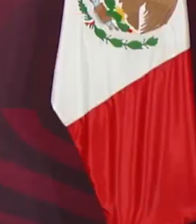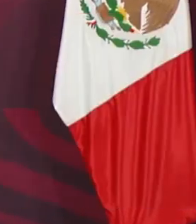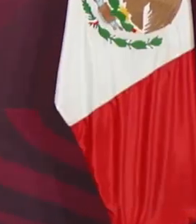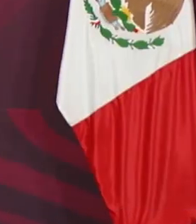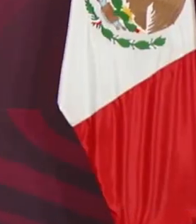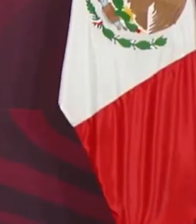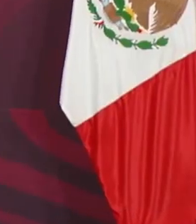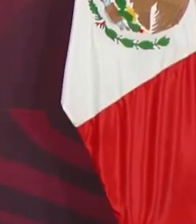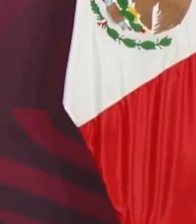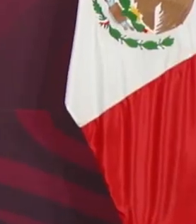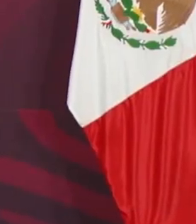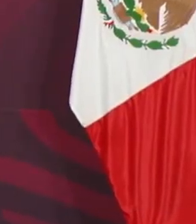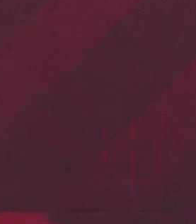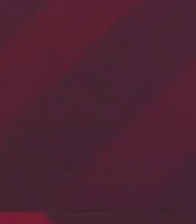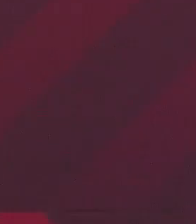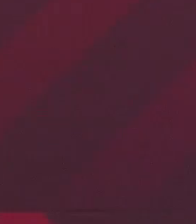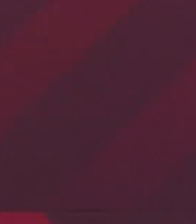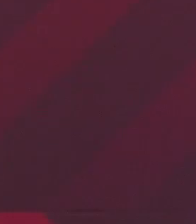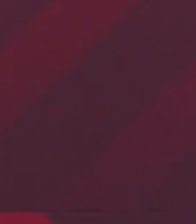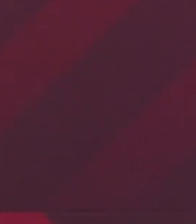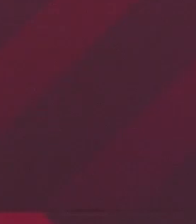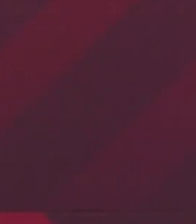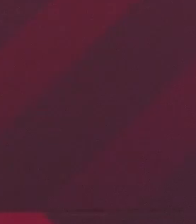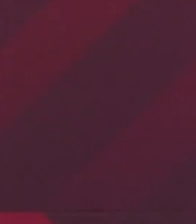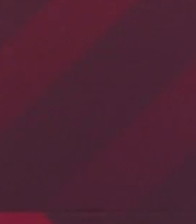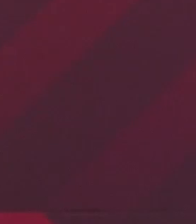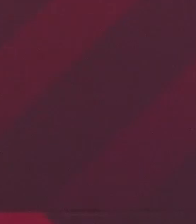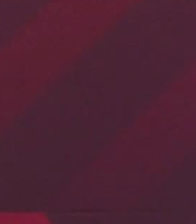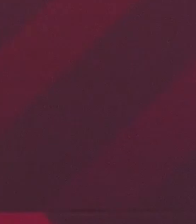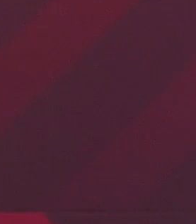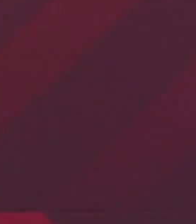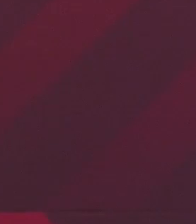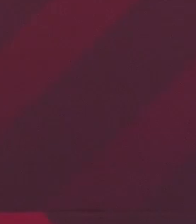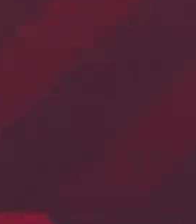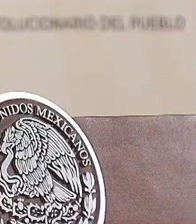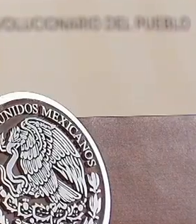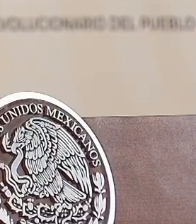Imagínense cuánto aportaba